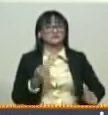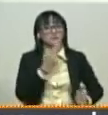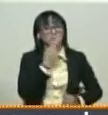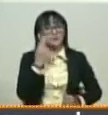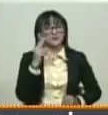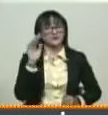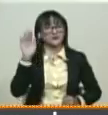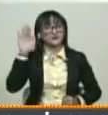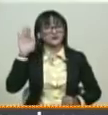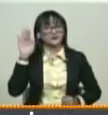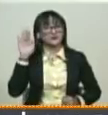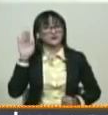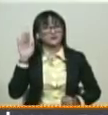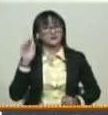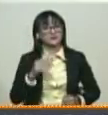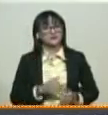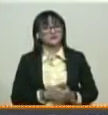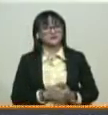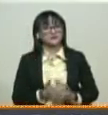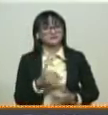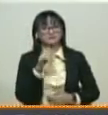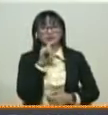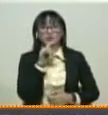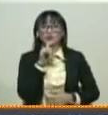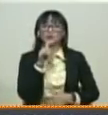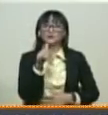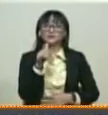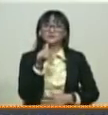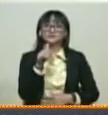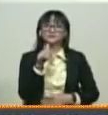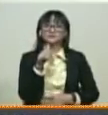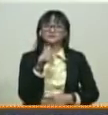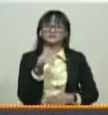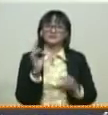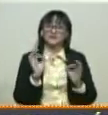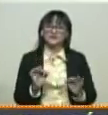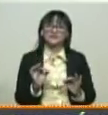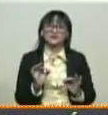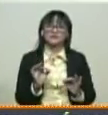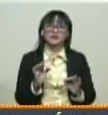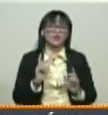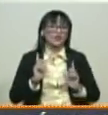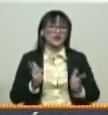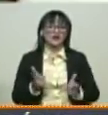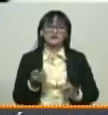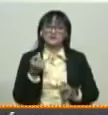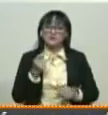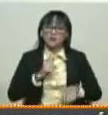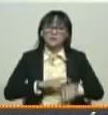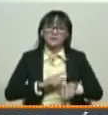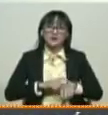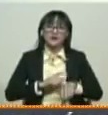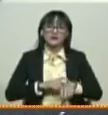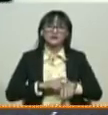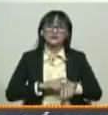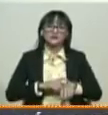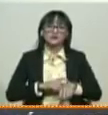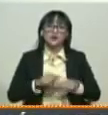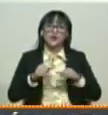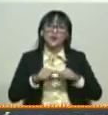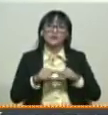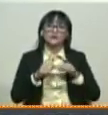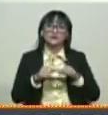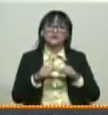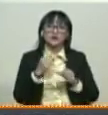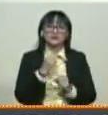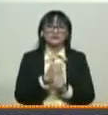país, donde hemos anunciado de una manera firme que no vamos a descansar un solo momento en continuar en esta línea